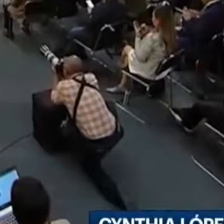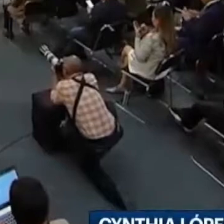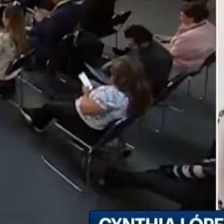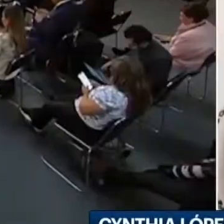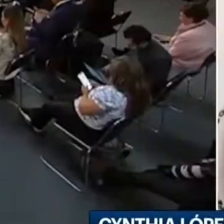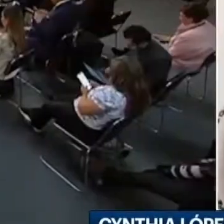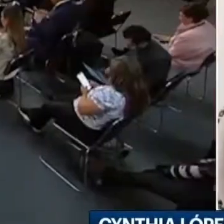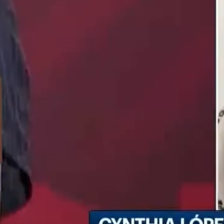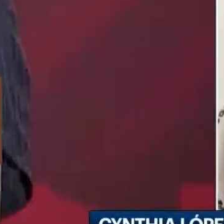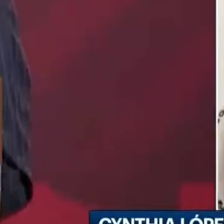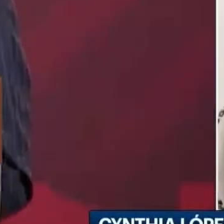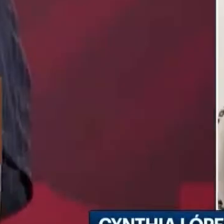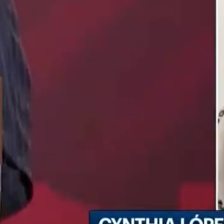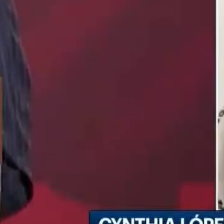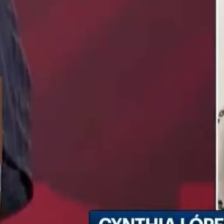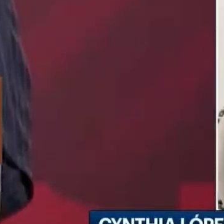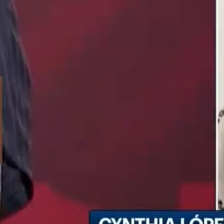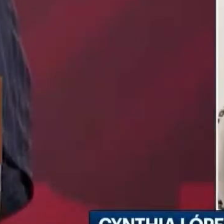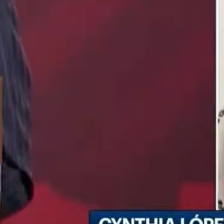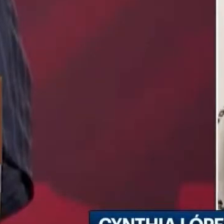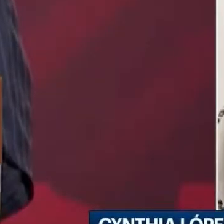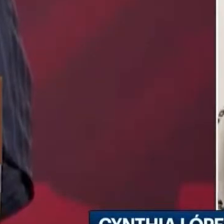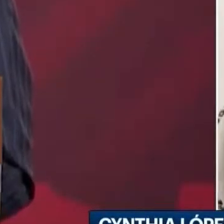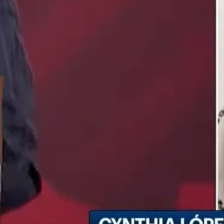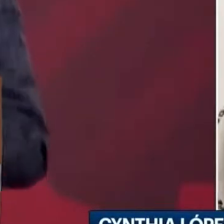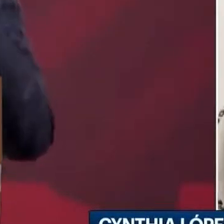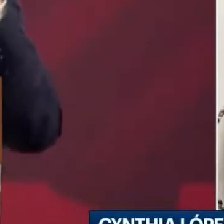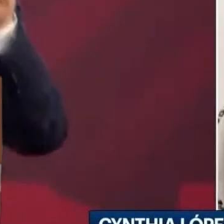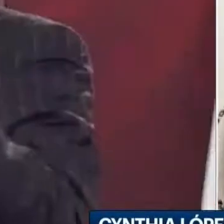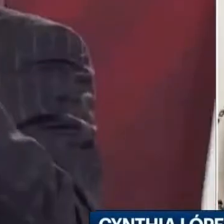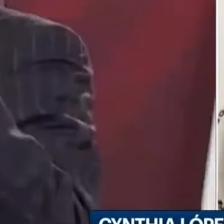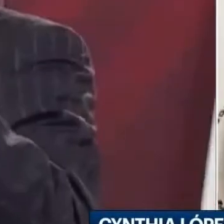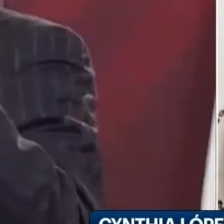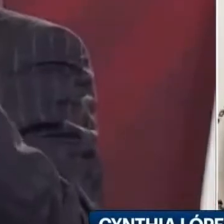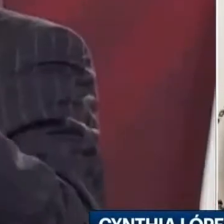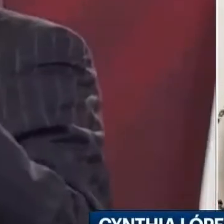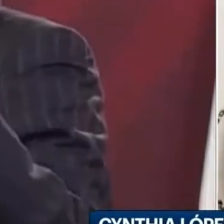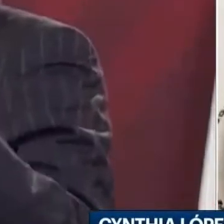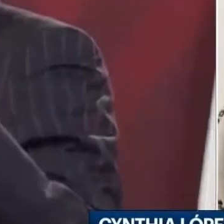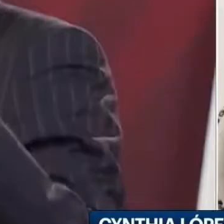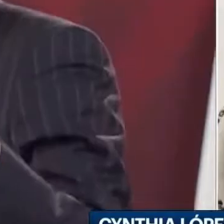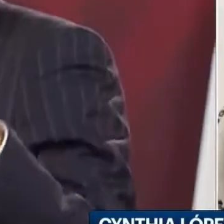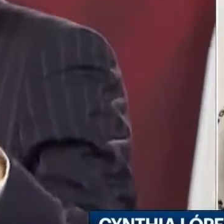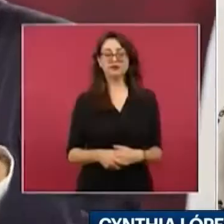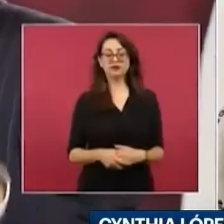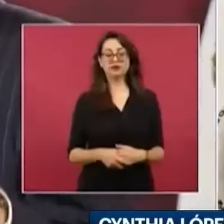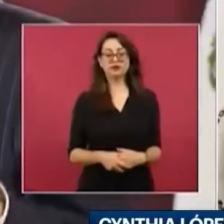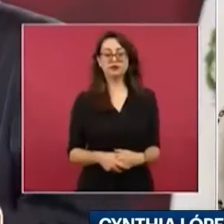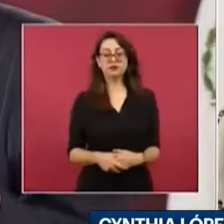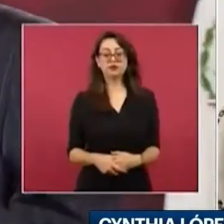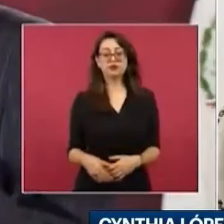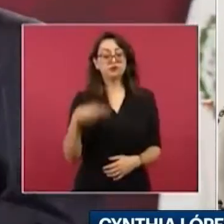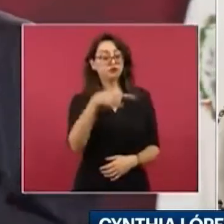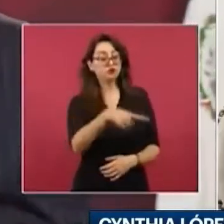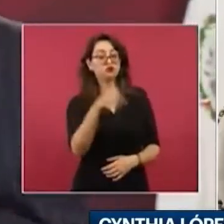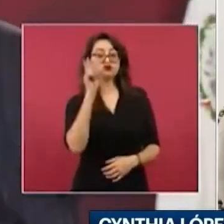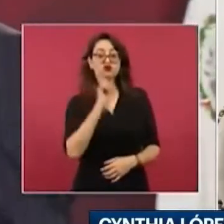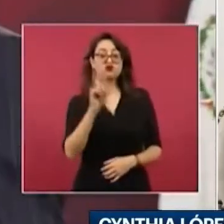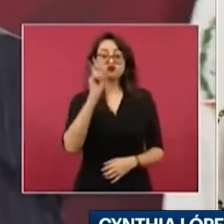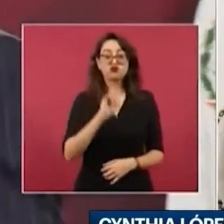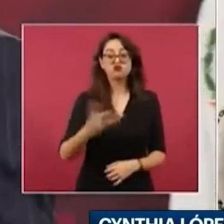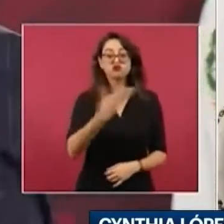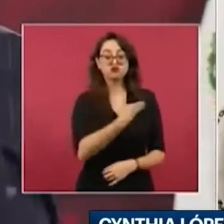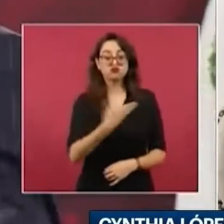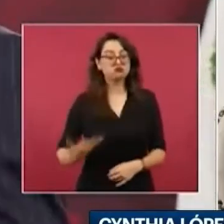cuatro observadores. Yo soy miembro de la Alianza del Pacífico de parlamentarios, que estuvimos el año pasado en